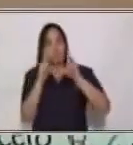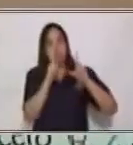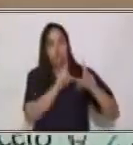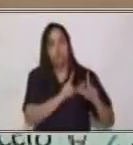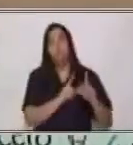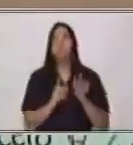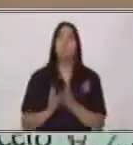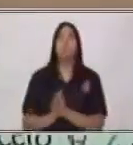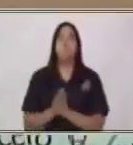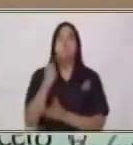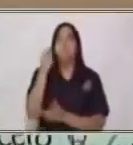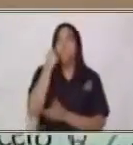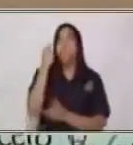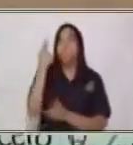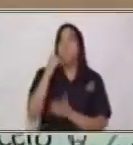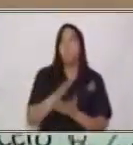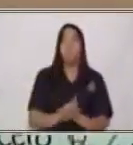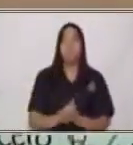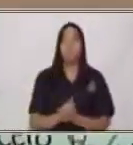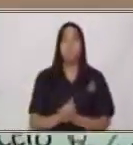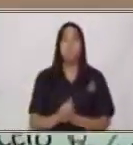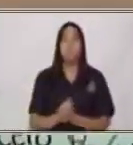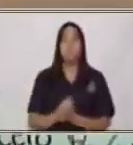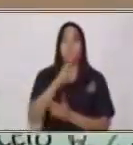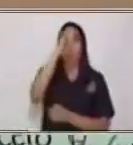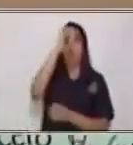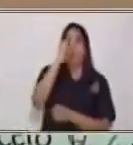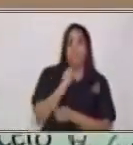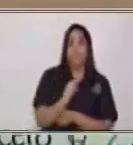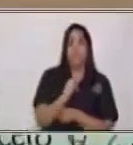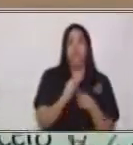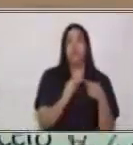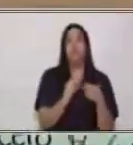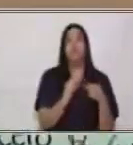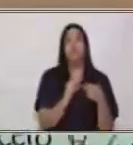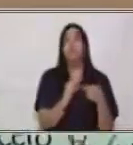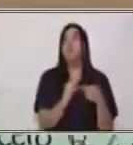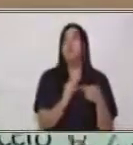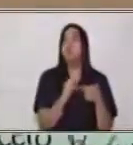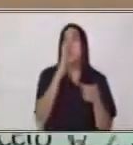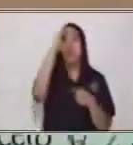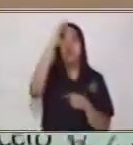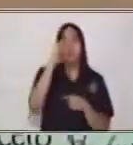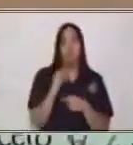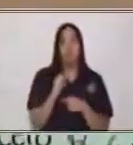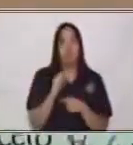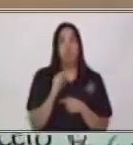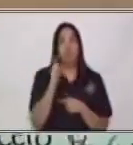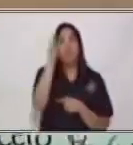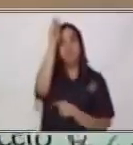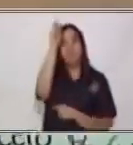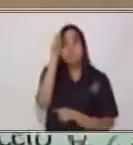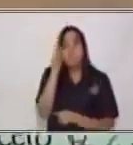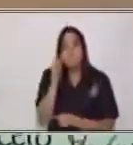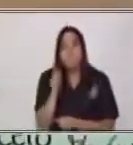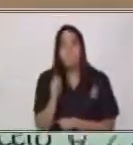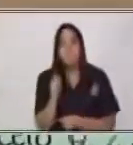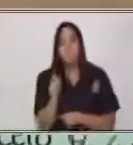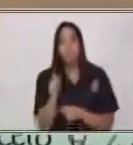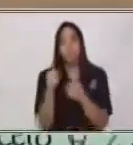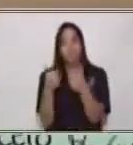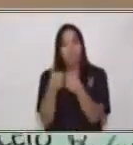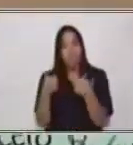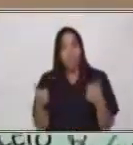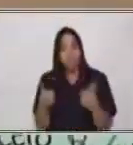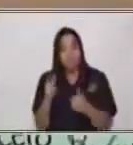a bajar el 0, el otro 0, el punto que divide los centavos de